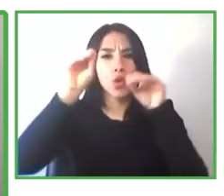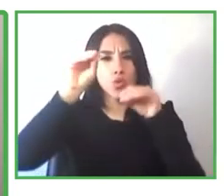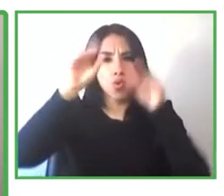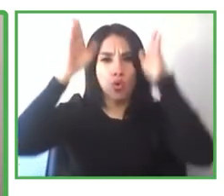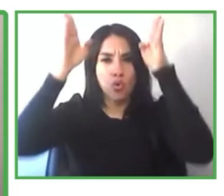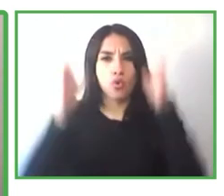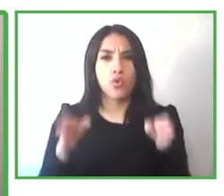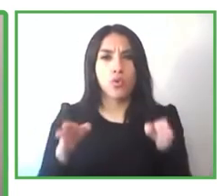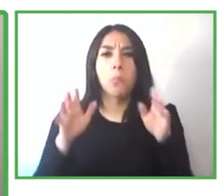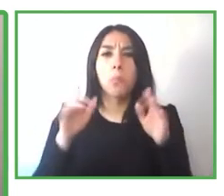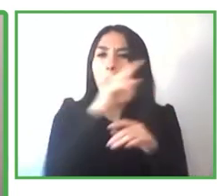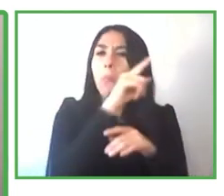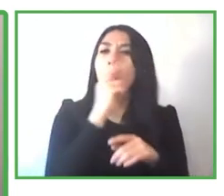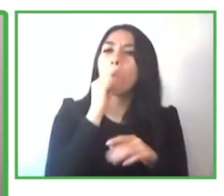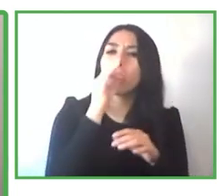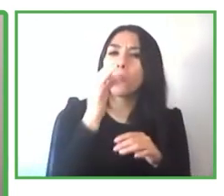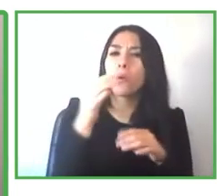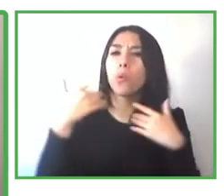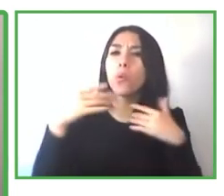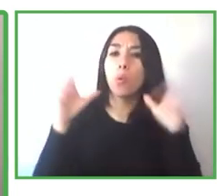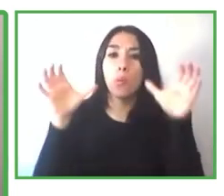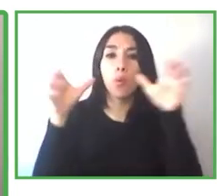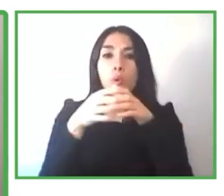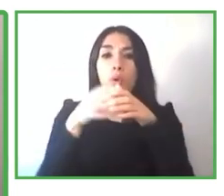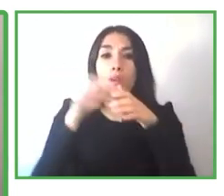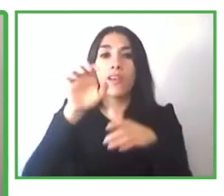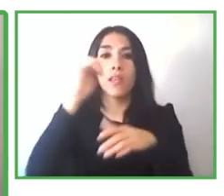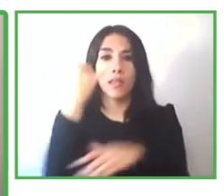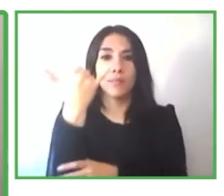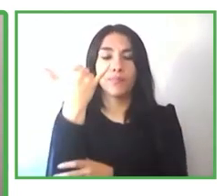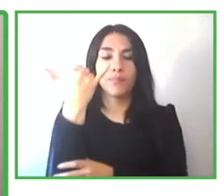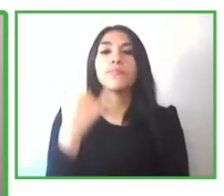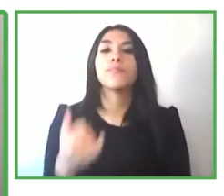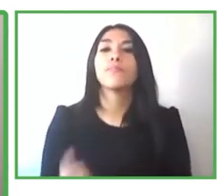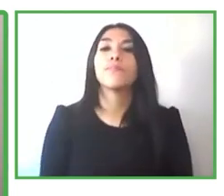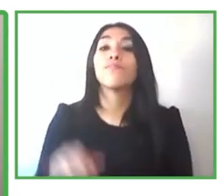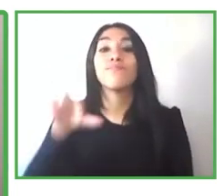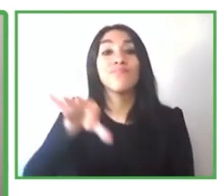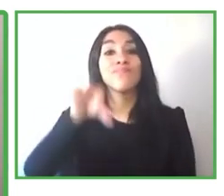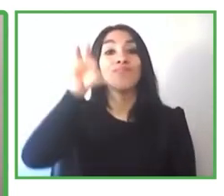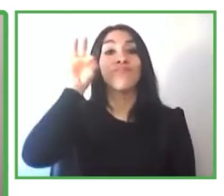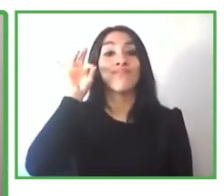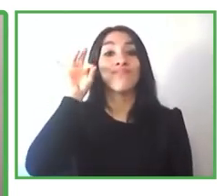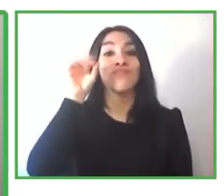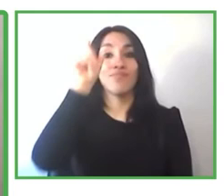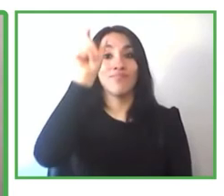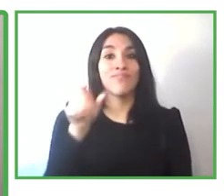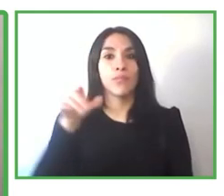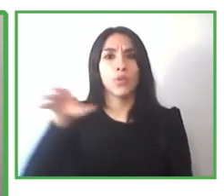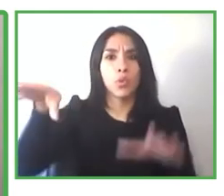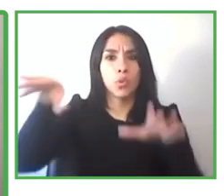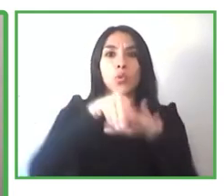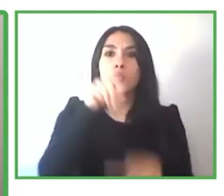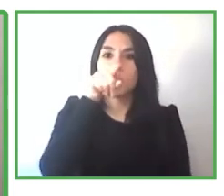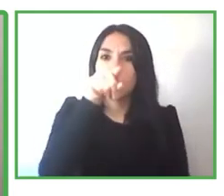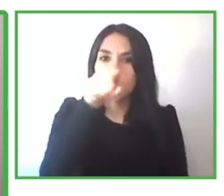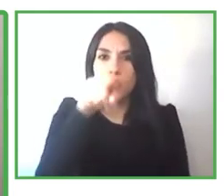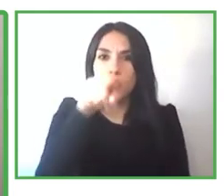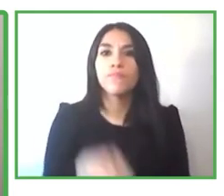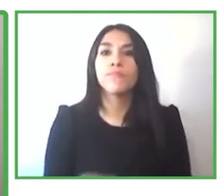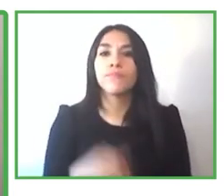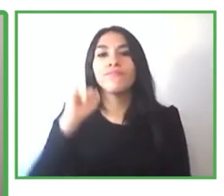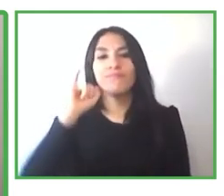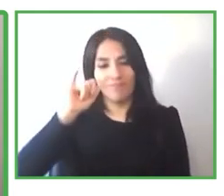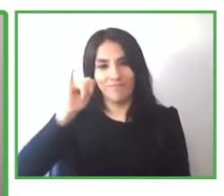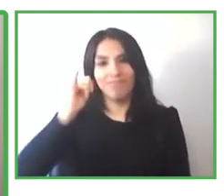principio y te hizo sentir incluido? Sí, no fue solo mi mentor, fue todo un equipo que me